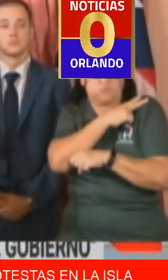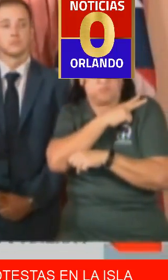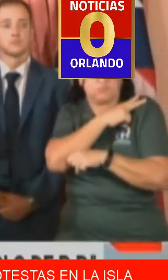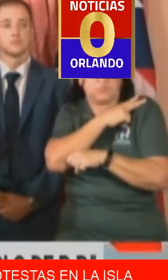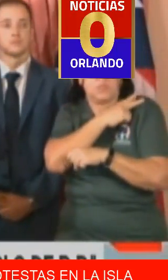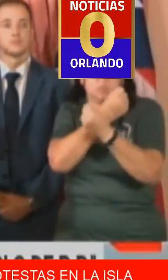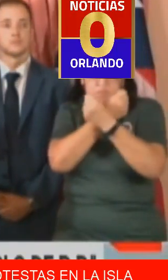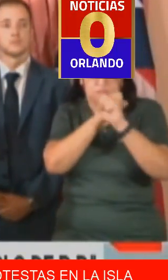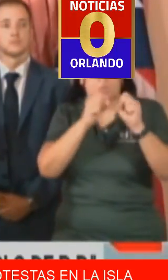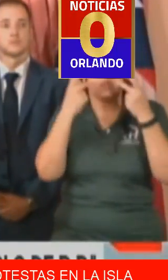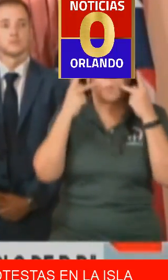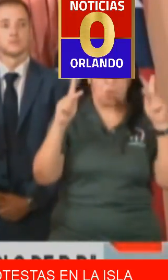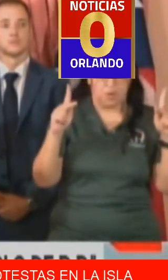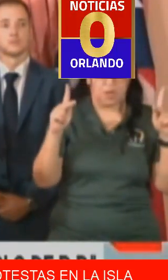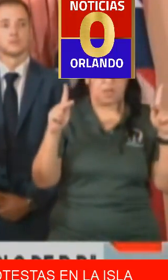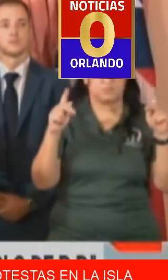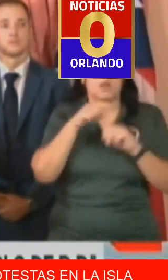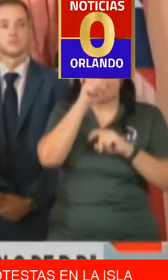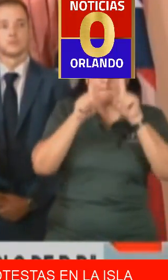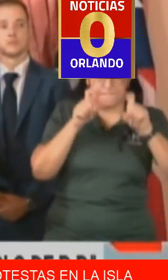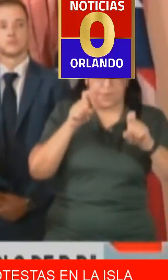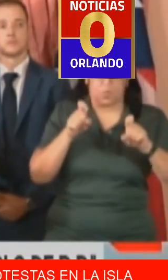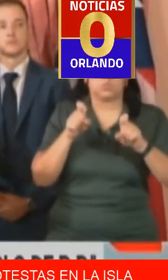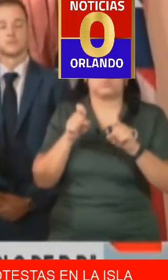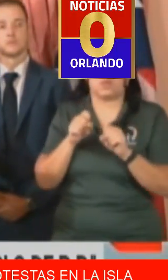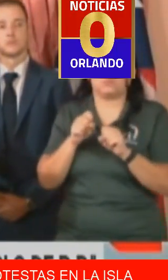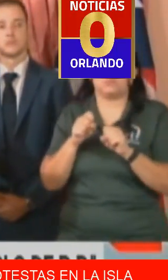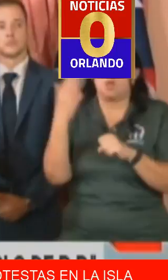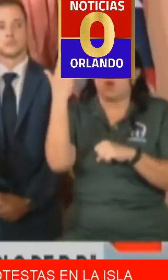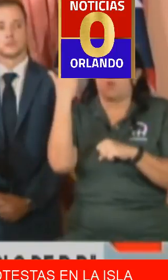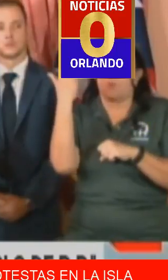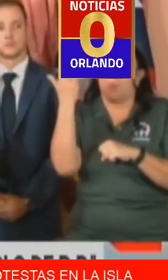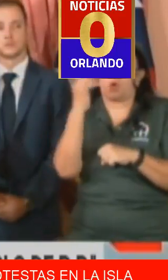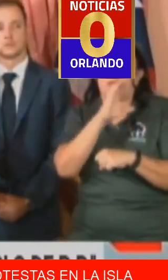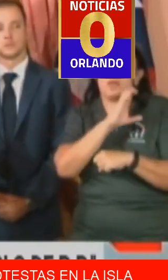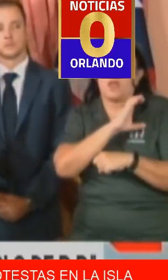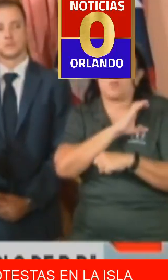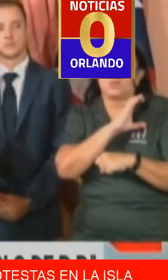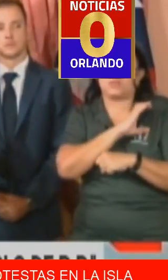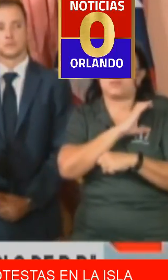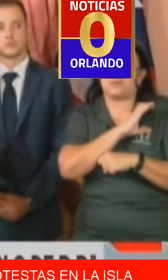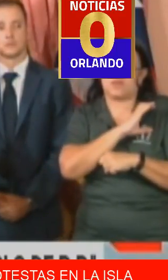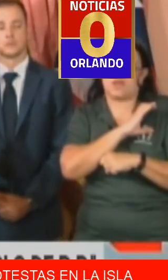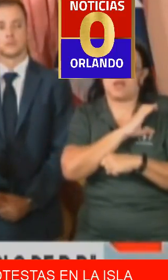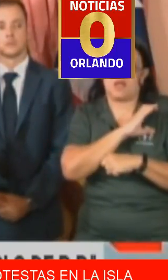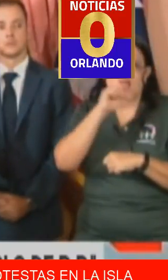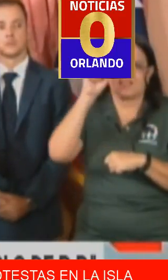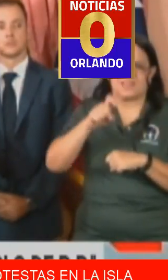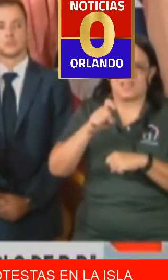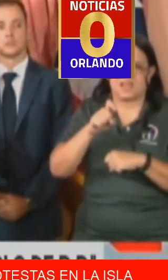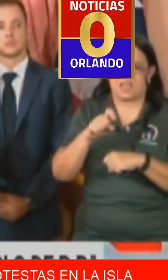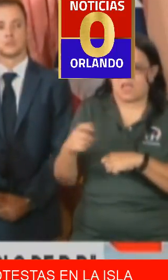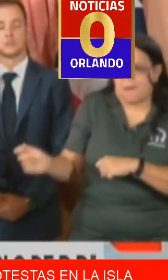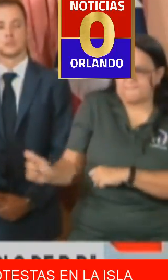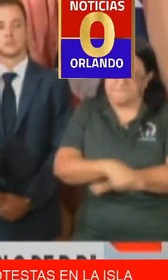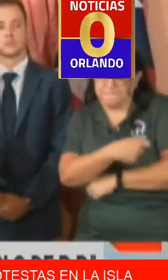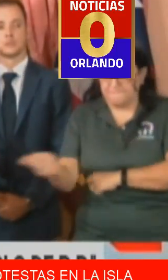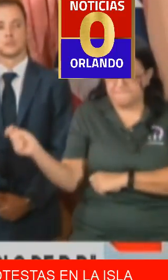no se vela exactamente el hecho de que usted haya escrito? Además, le pregunta ahora el por qué la